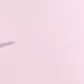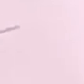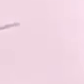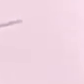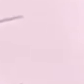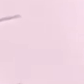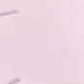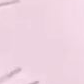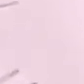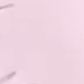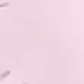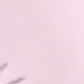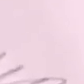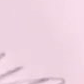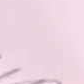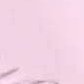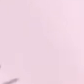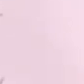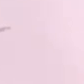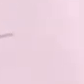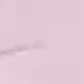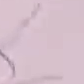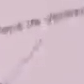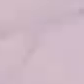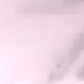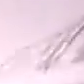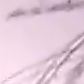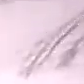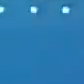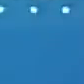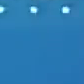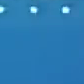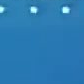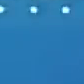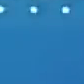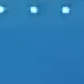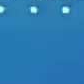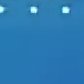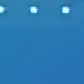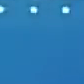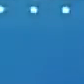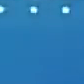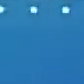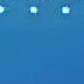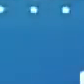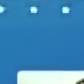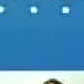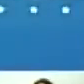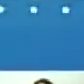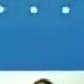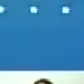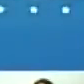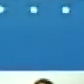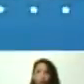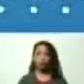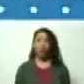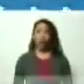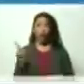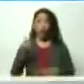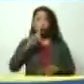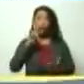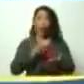están y siguen en firma solo esperamos que esto se cumpla y se cumpla de manera expedita